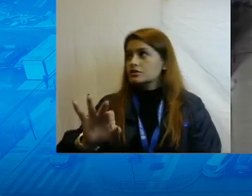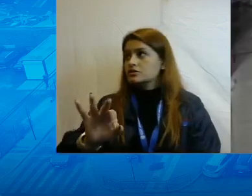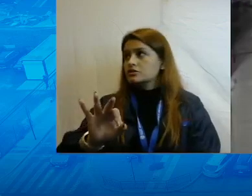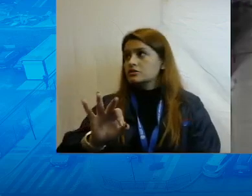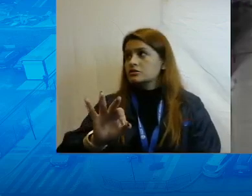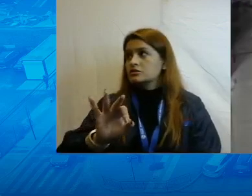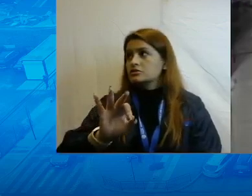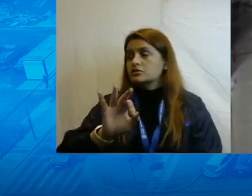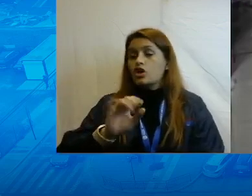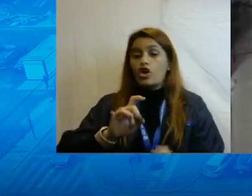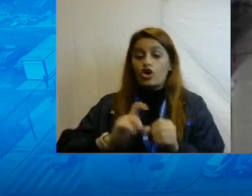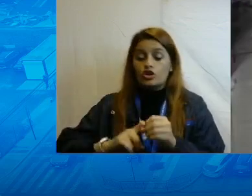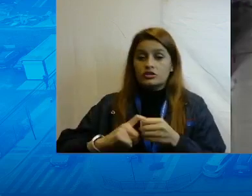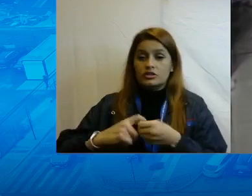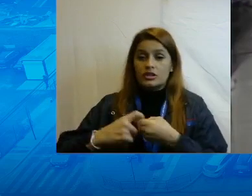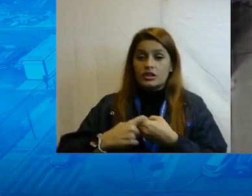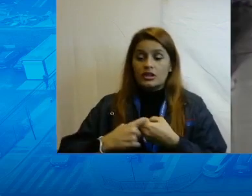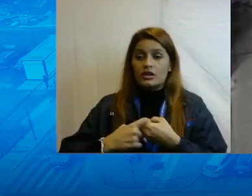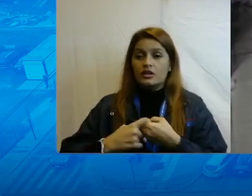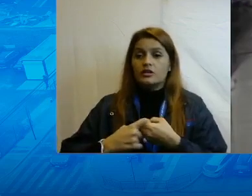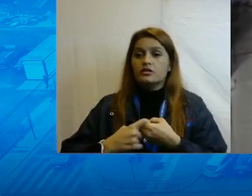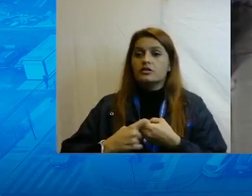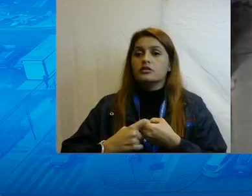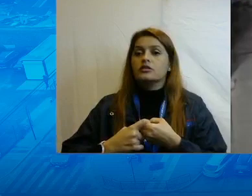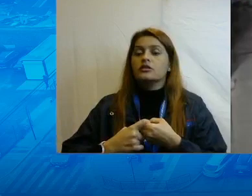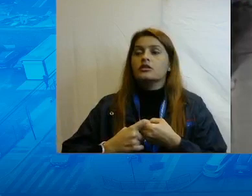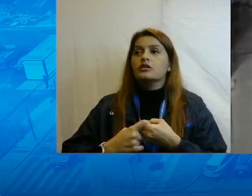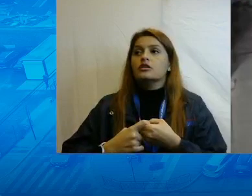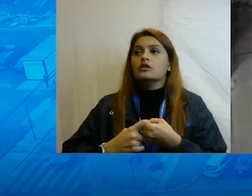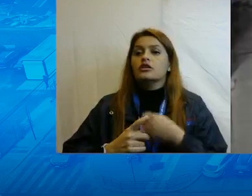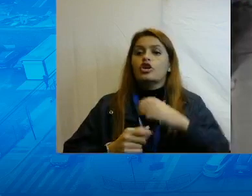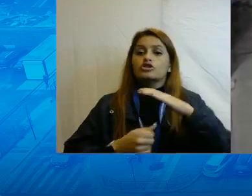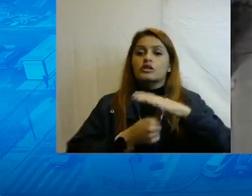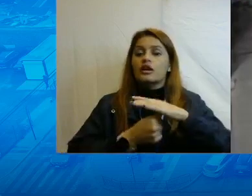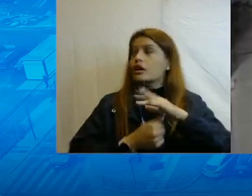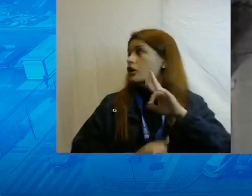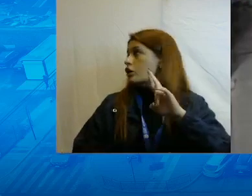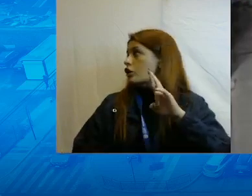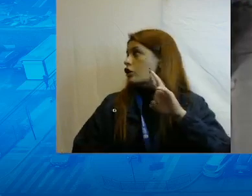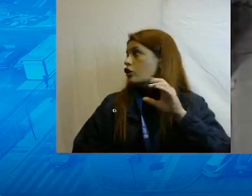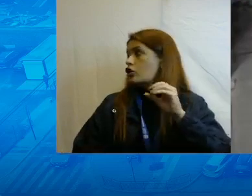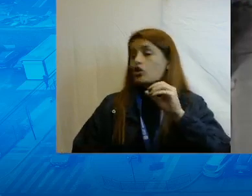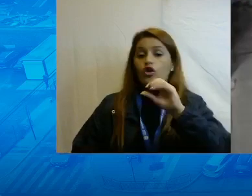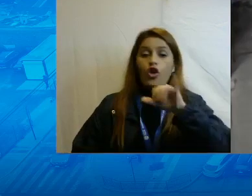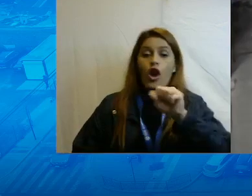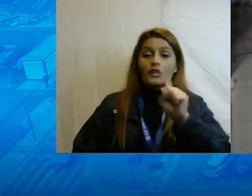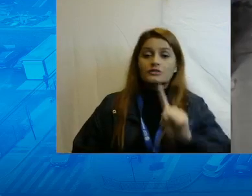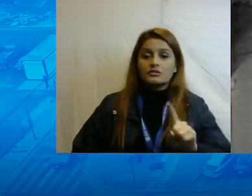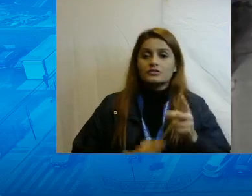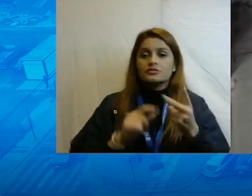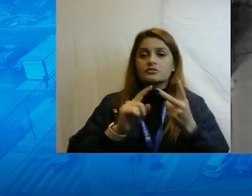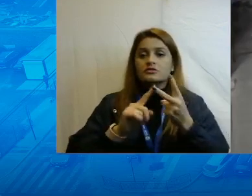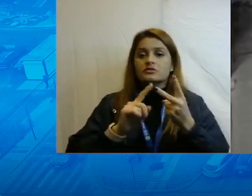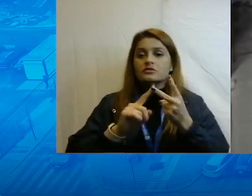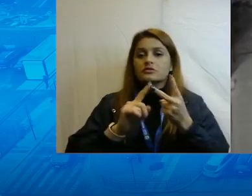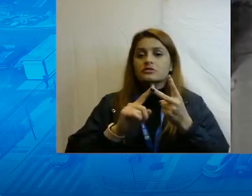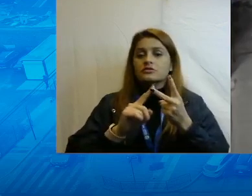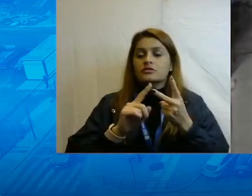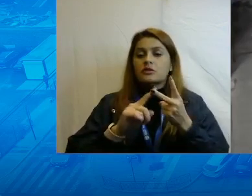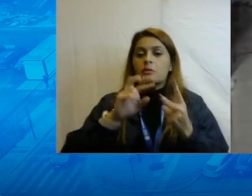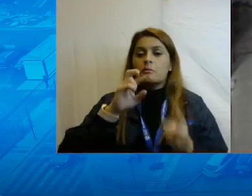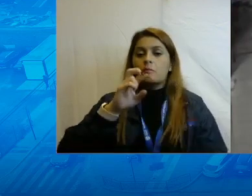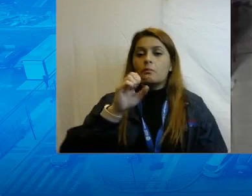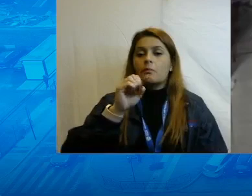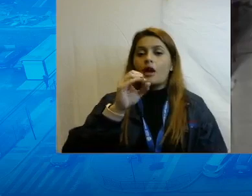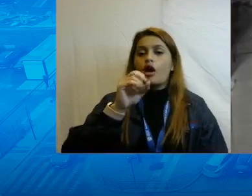Sí. Diego Ollanedel y Paola Palacios también, que perfecto, puedan acercarse. Bueno, alcaldesa, público en sus